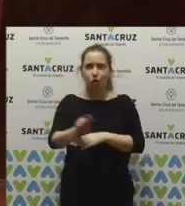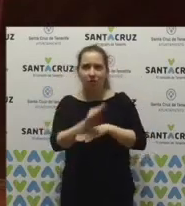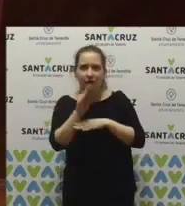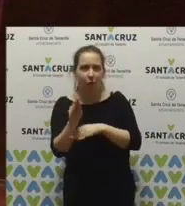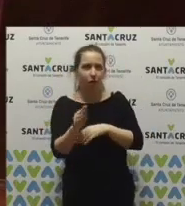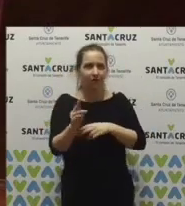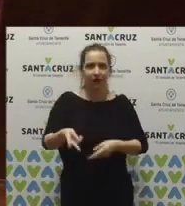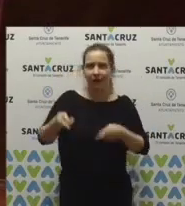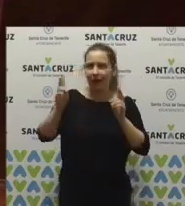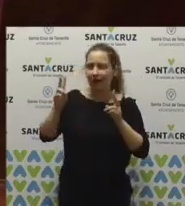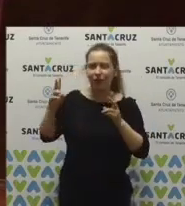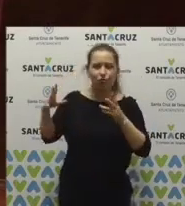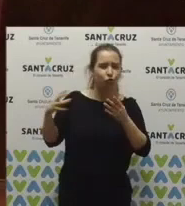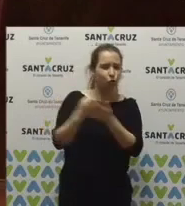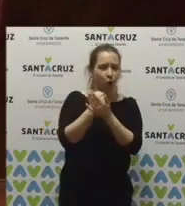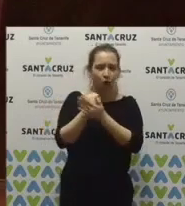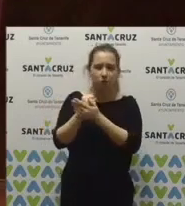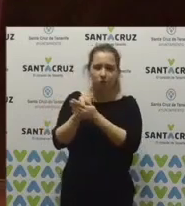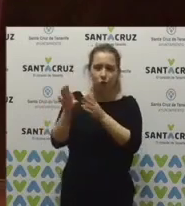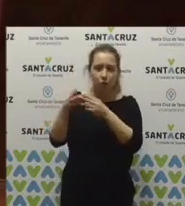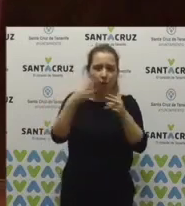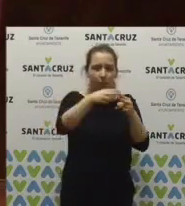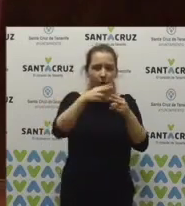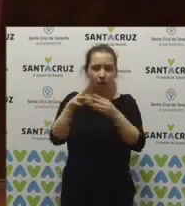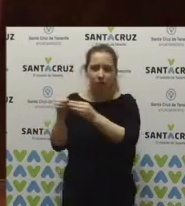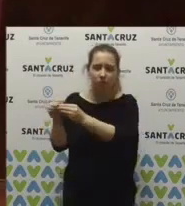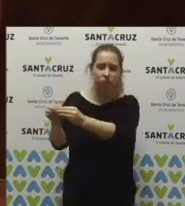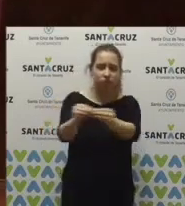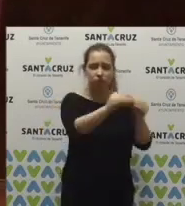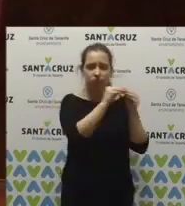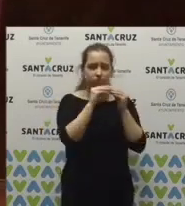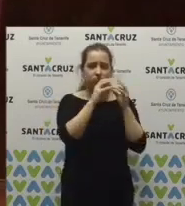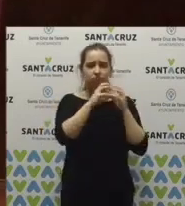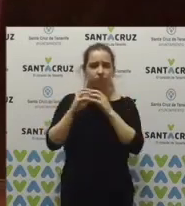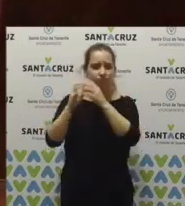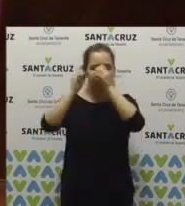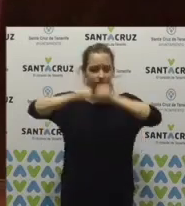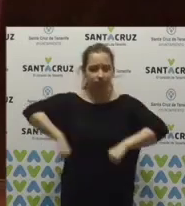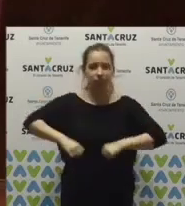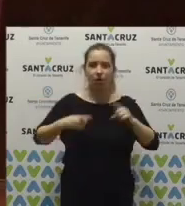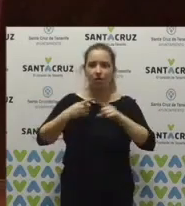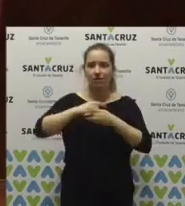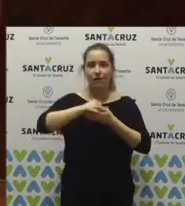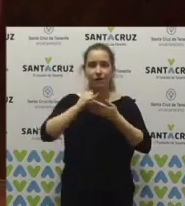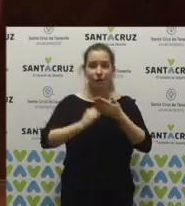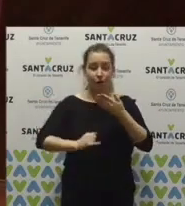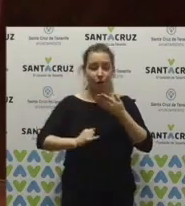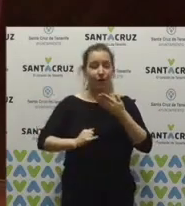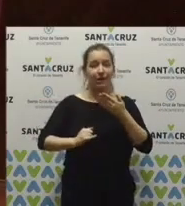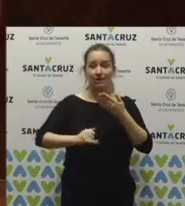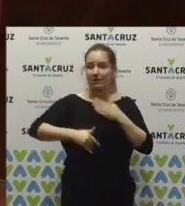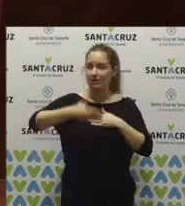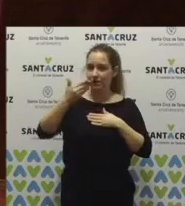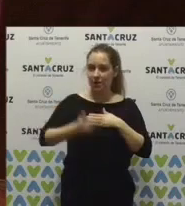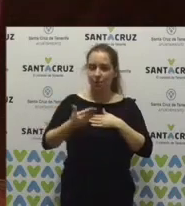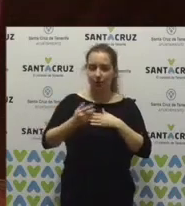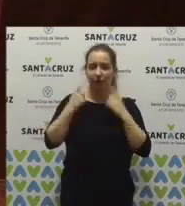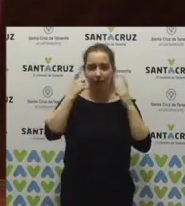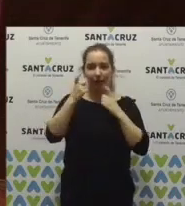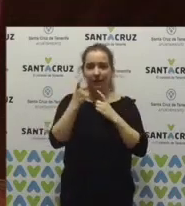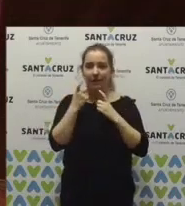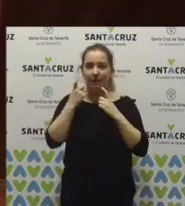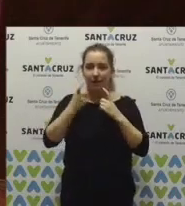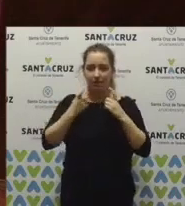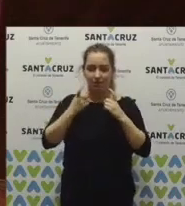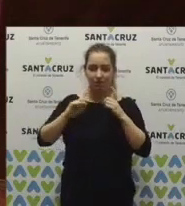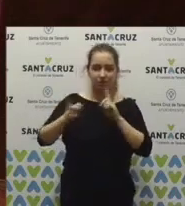calado para sacar para adelante y salir de una crisis tan importante como la que parece que se nos puede venir encima por lo tanto una de